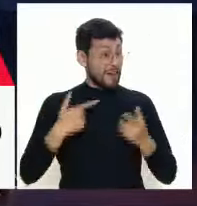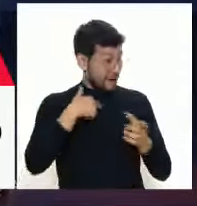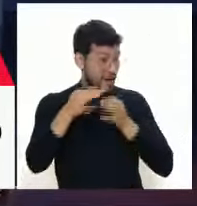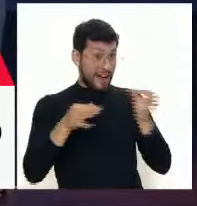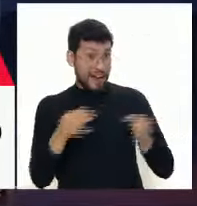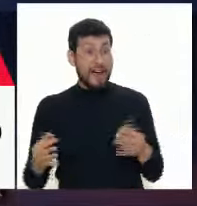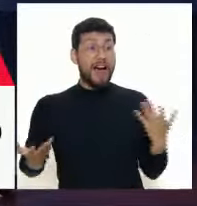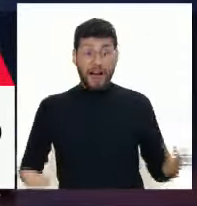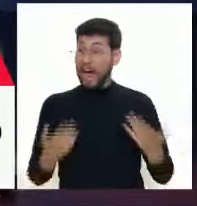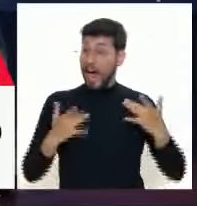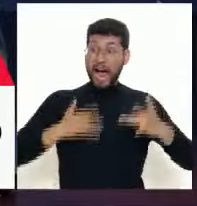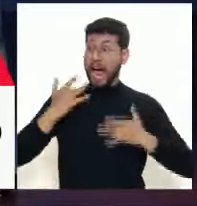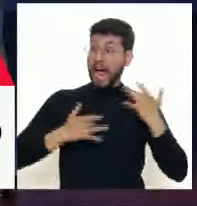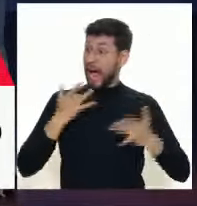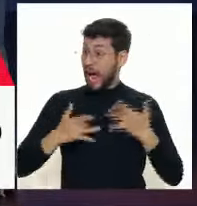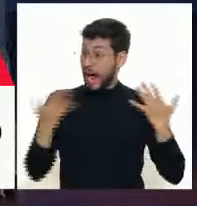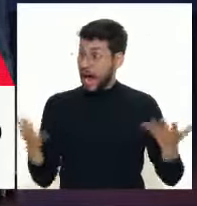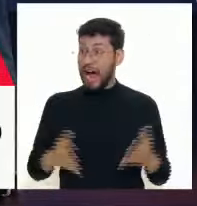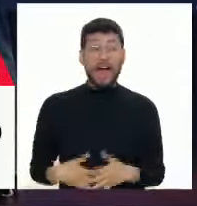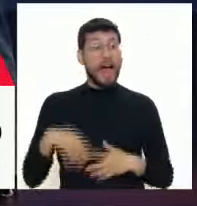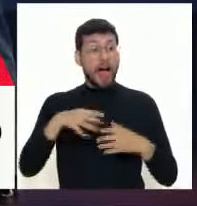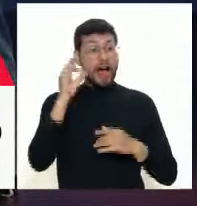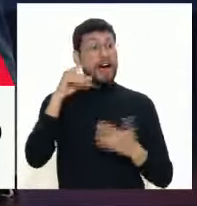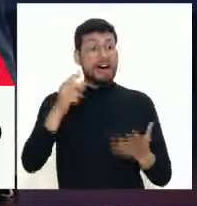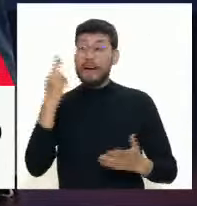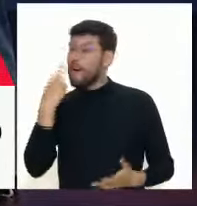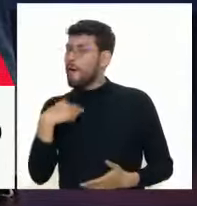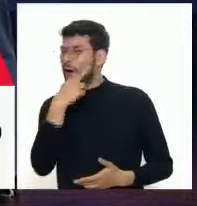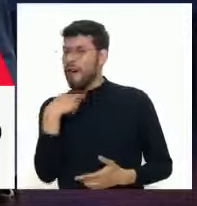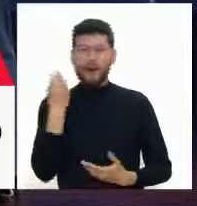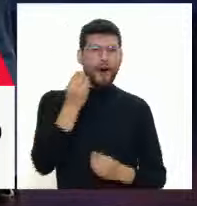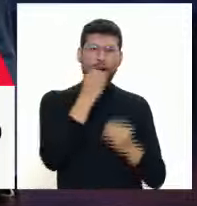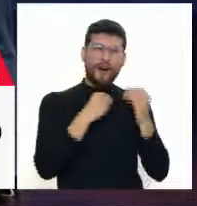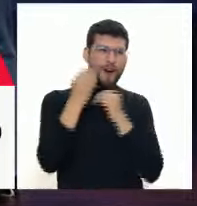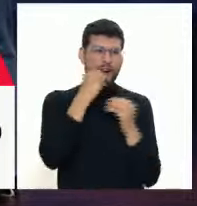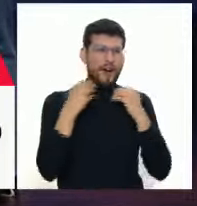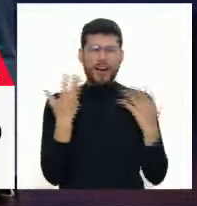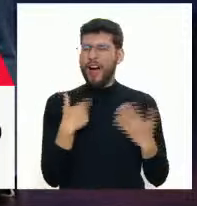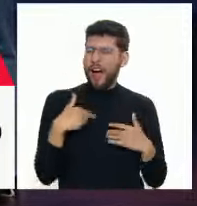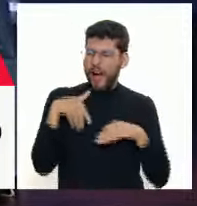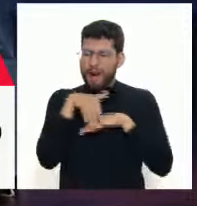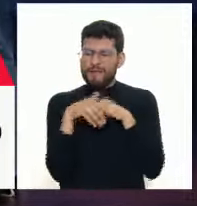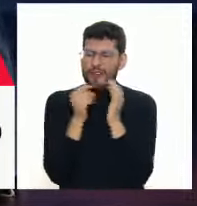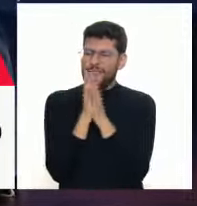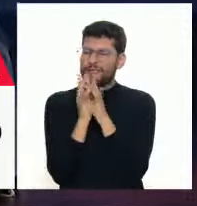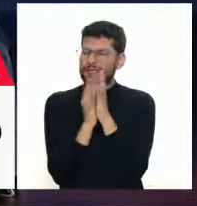aseguro que será más emocionante que encontrar un restaurante de comida abierto a medianoche.